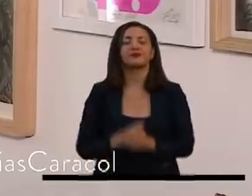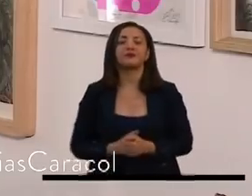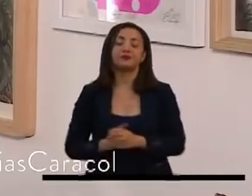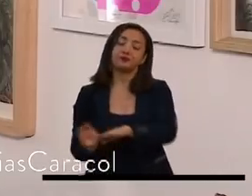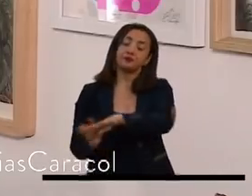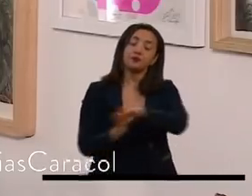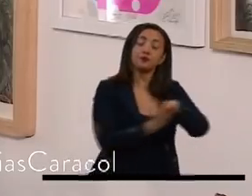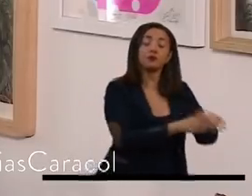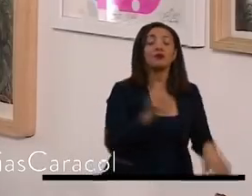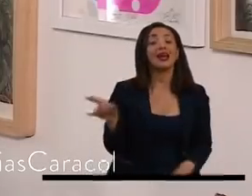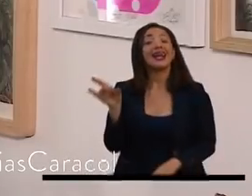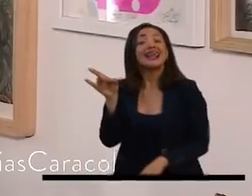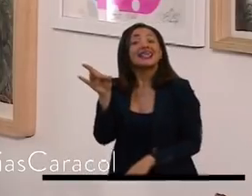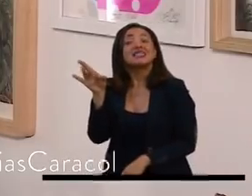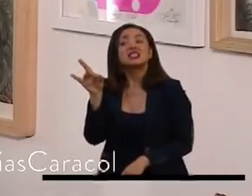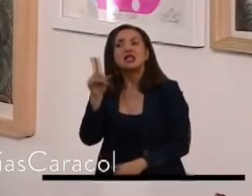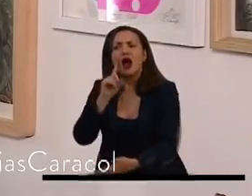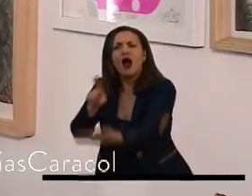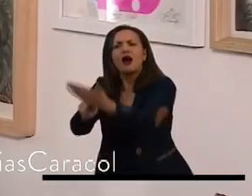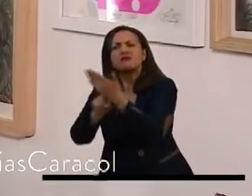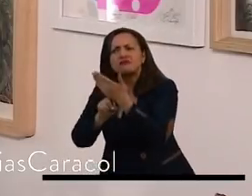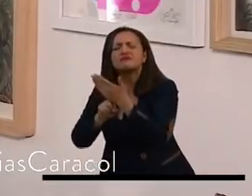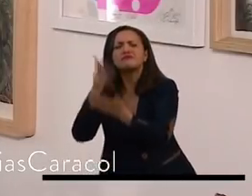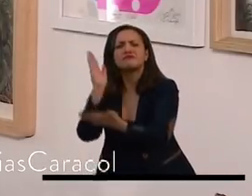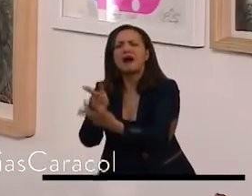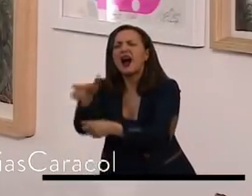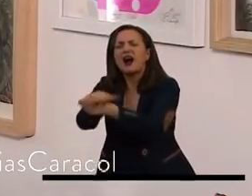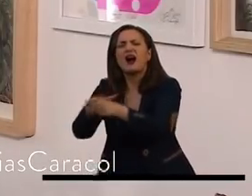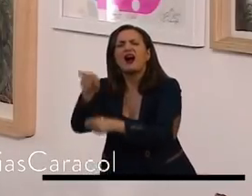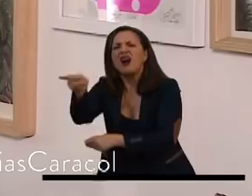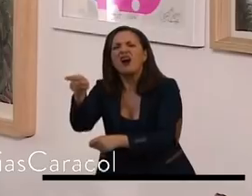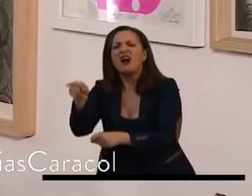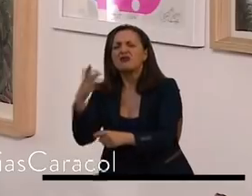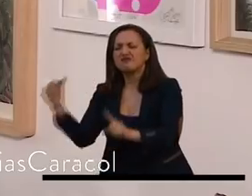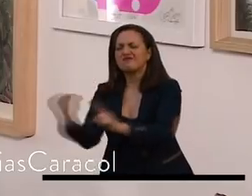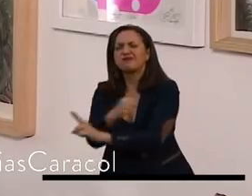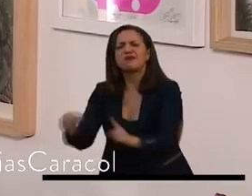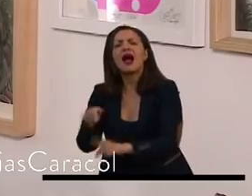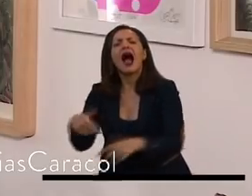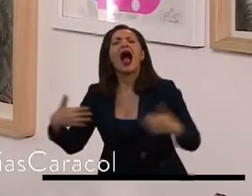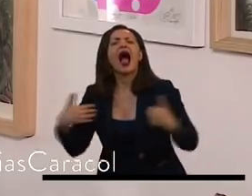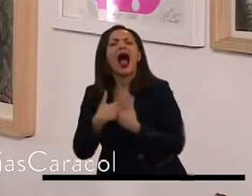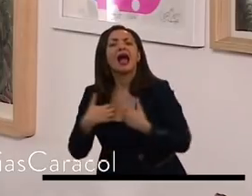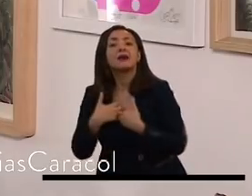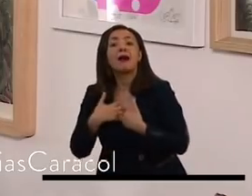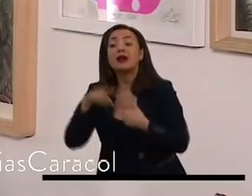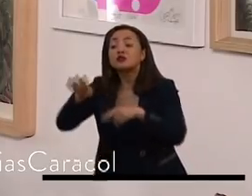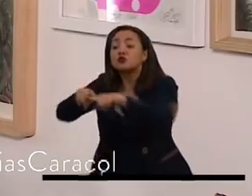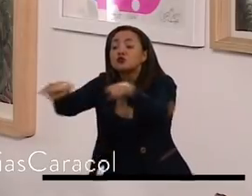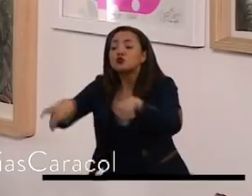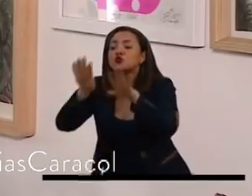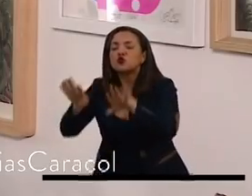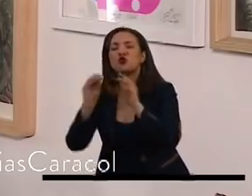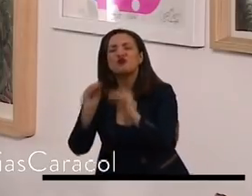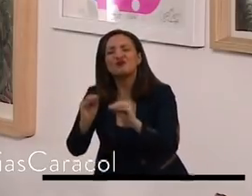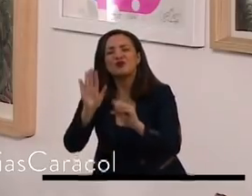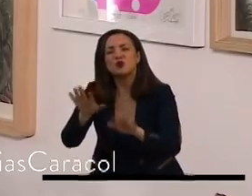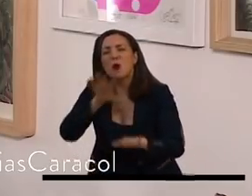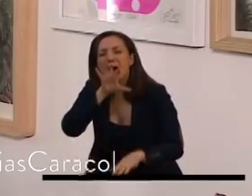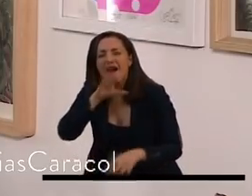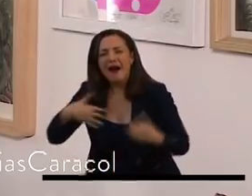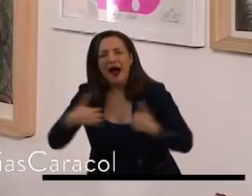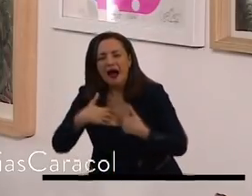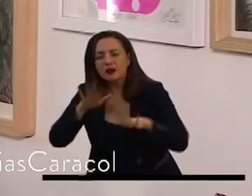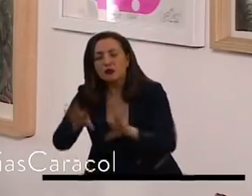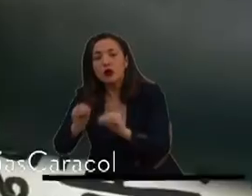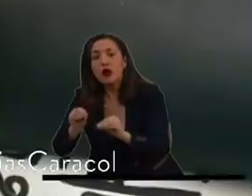Y en Chía se conoció un caso de maltrato animal a un cachorro de 6 meses en una escuela para perros. Según la empresa, este trabajador ya fue despedido.